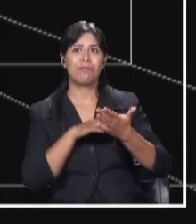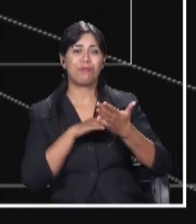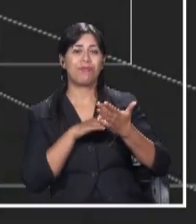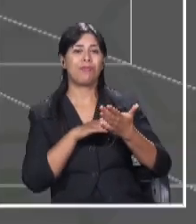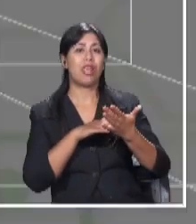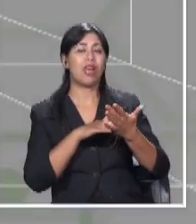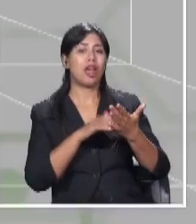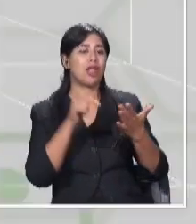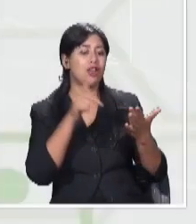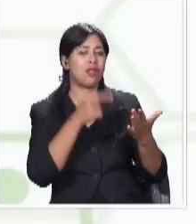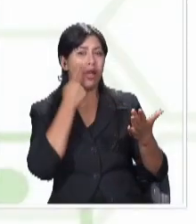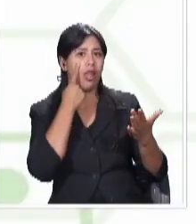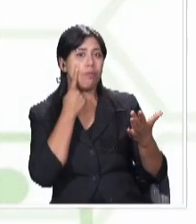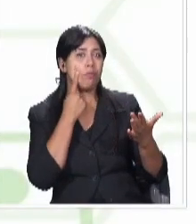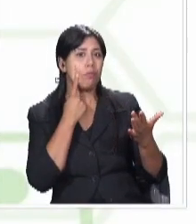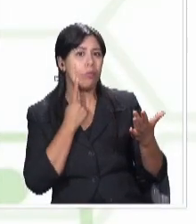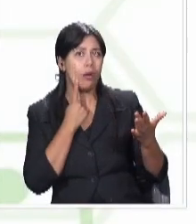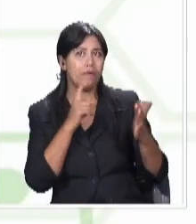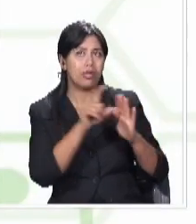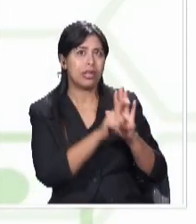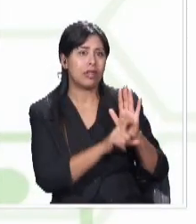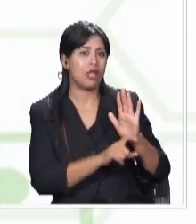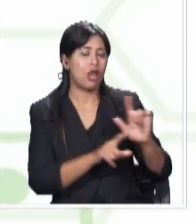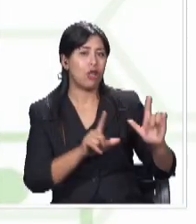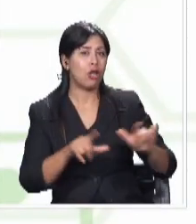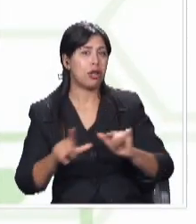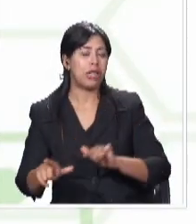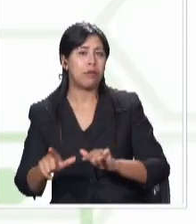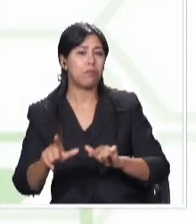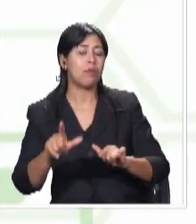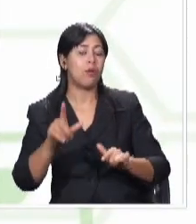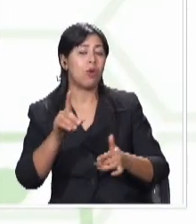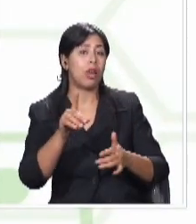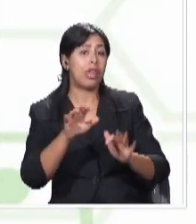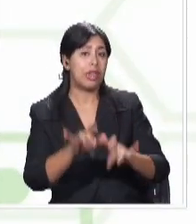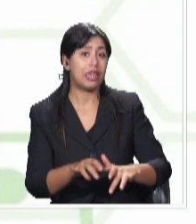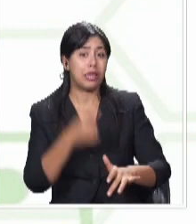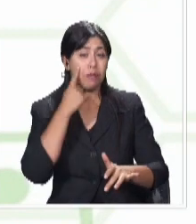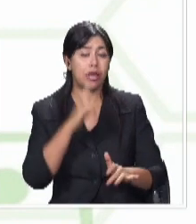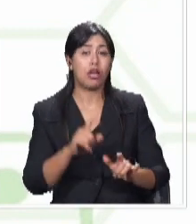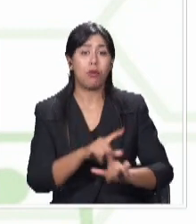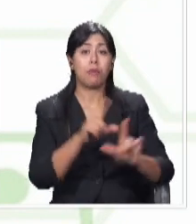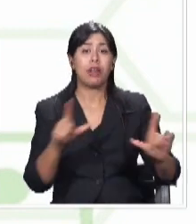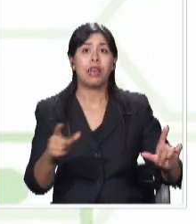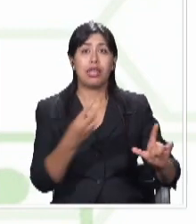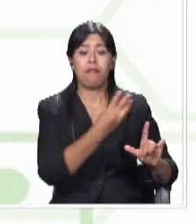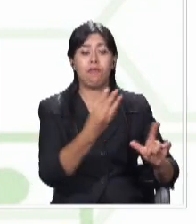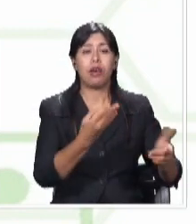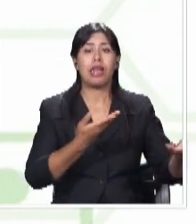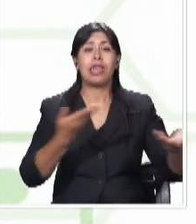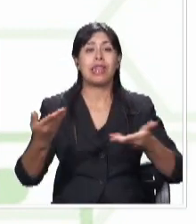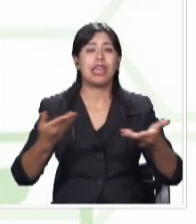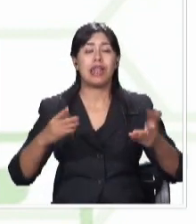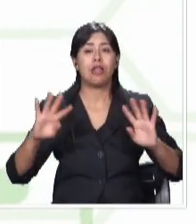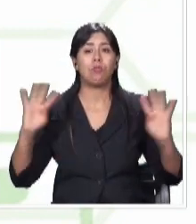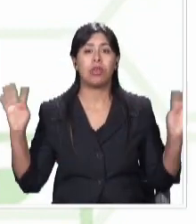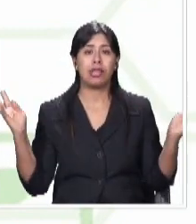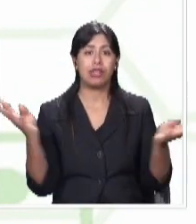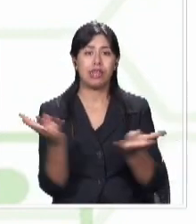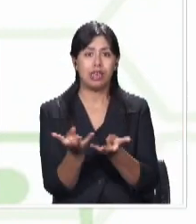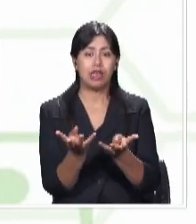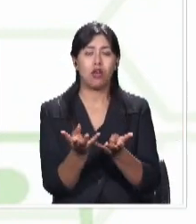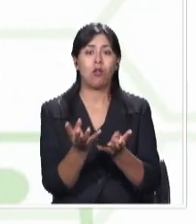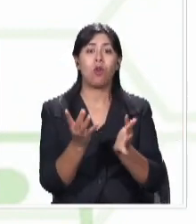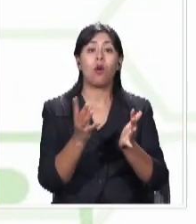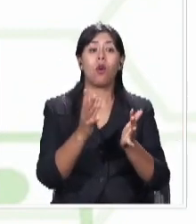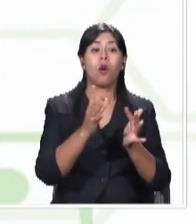probar algoritmos artificiales, pero en una plataforma que se llama Embodied, una plataforma que interactúa con su entorno, que tiene formas y